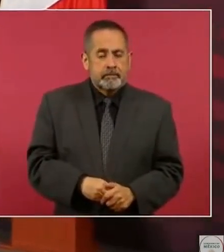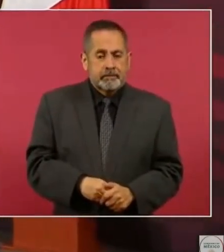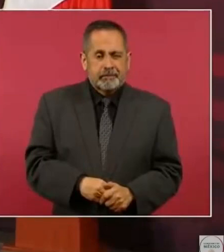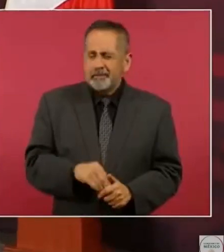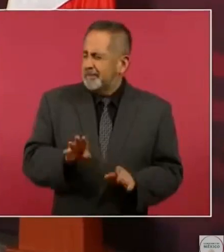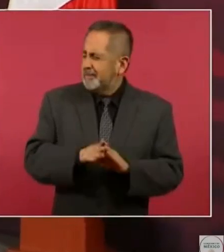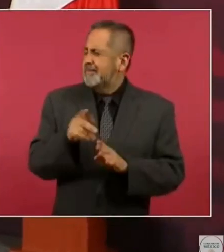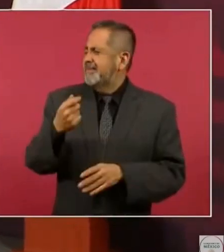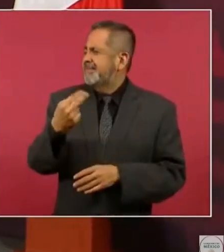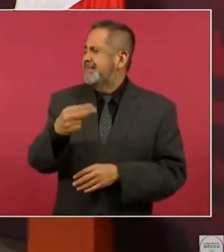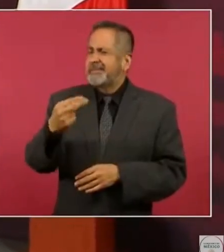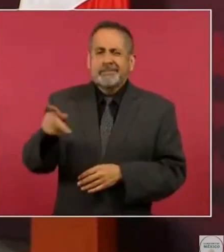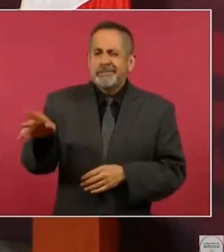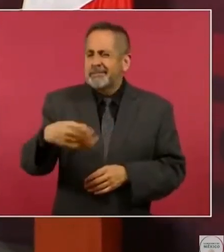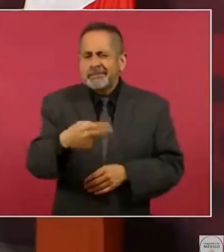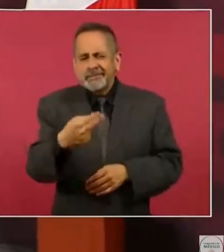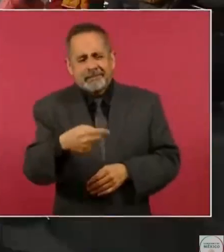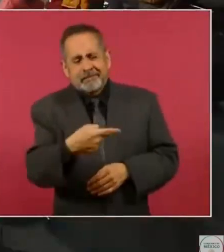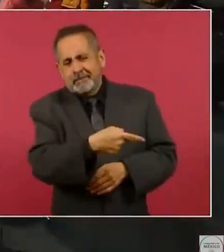¿cómo les llaman?